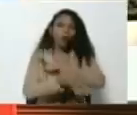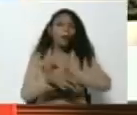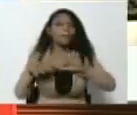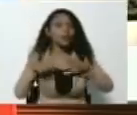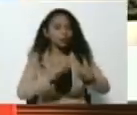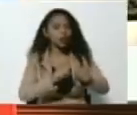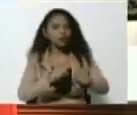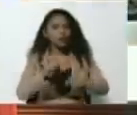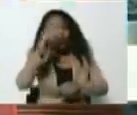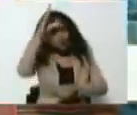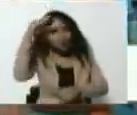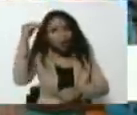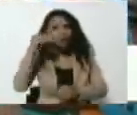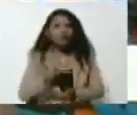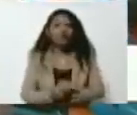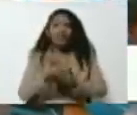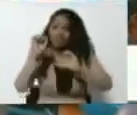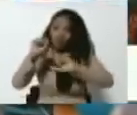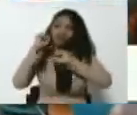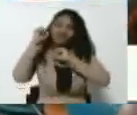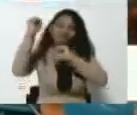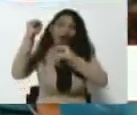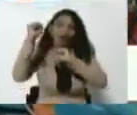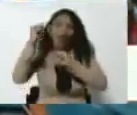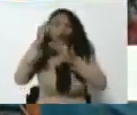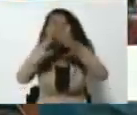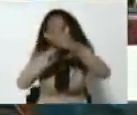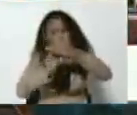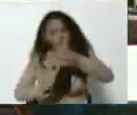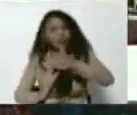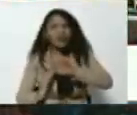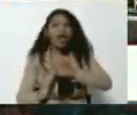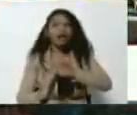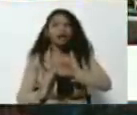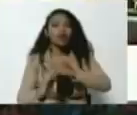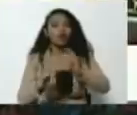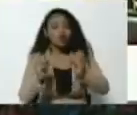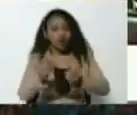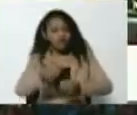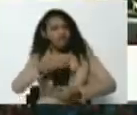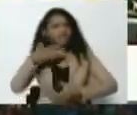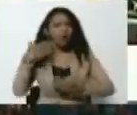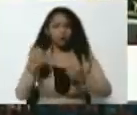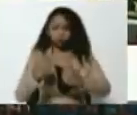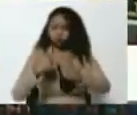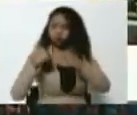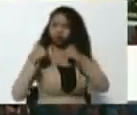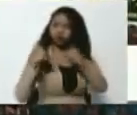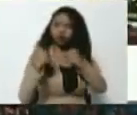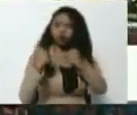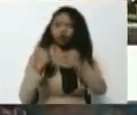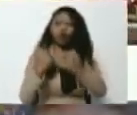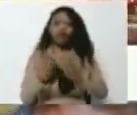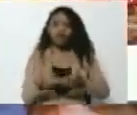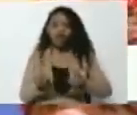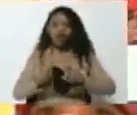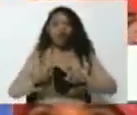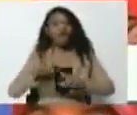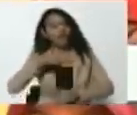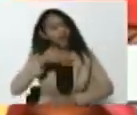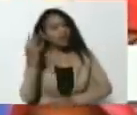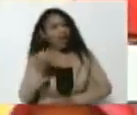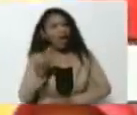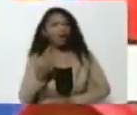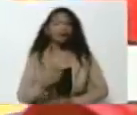y Donald Trump. Triunfamos con la humildad, con la valentía, con el patriotismo verdadero.